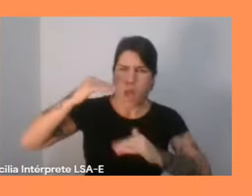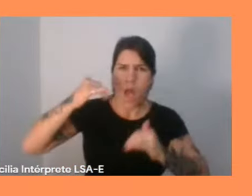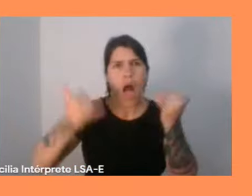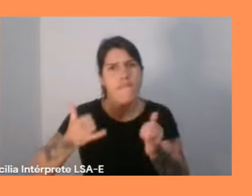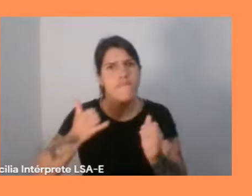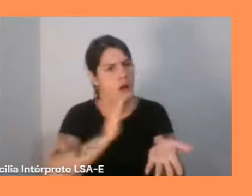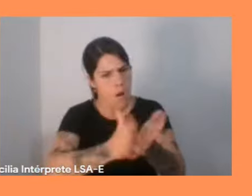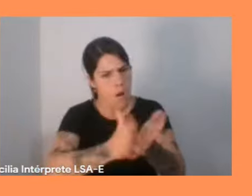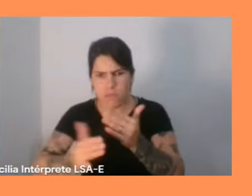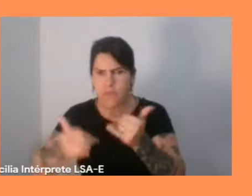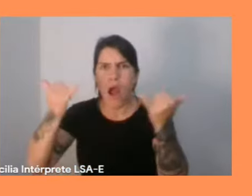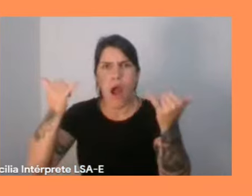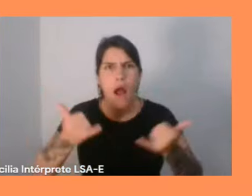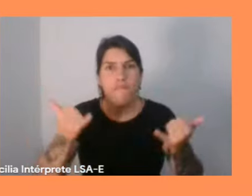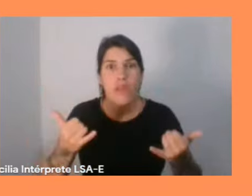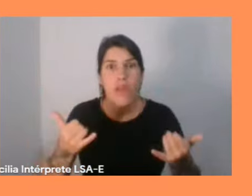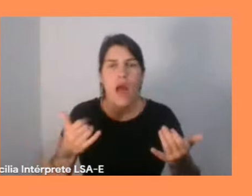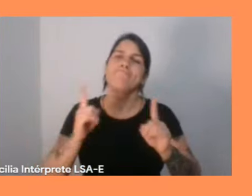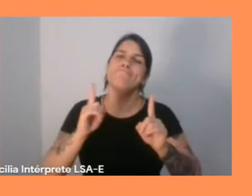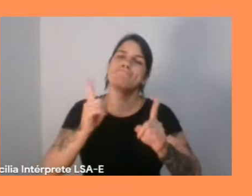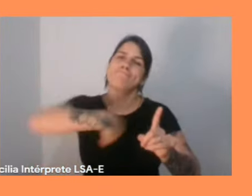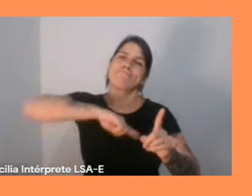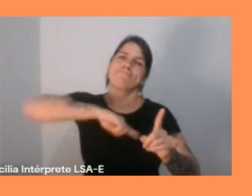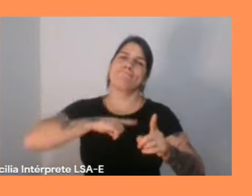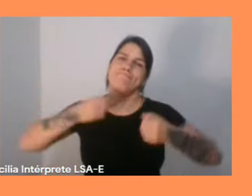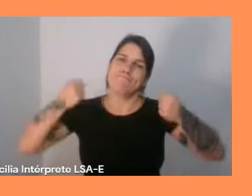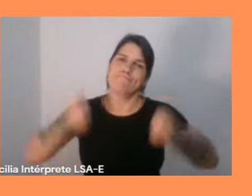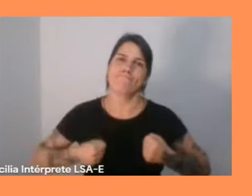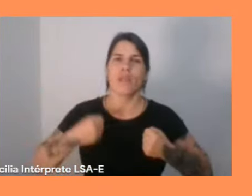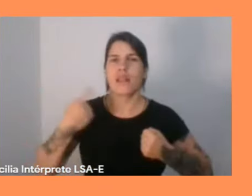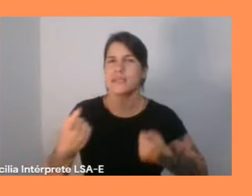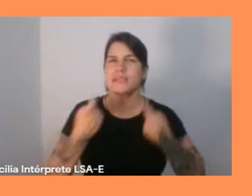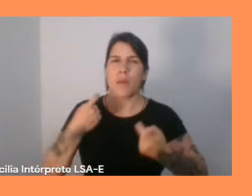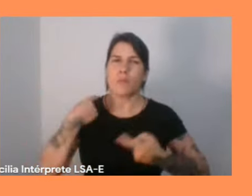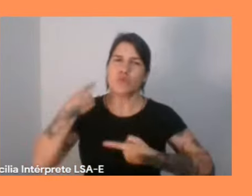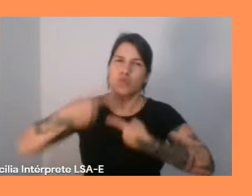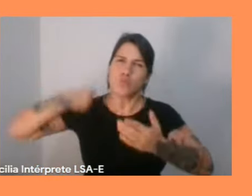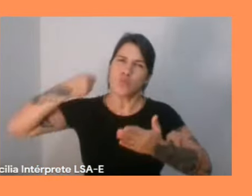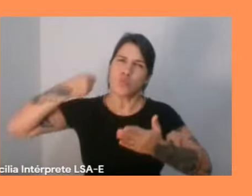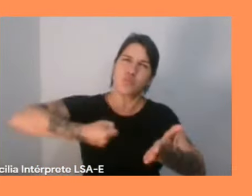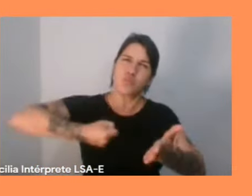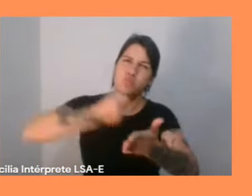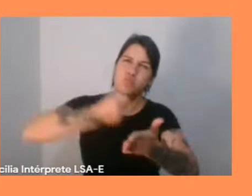muestran que la ESI suma y transforma también en las artes.